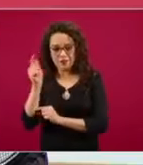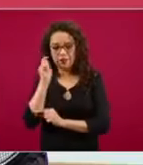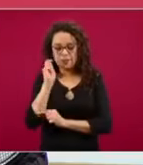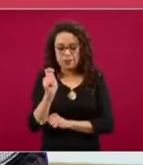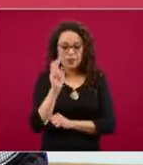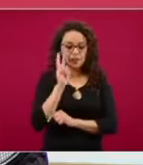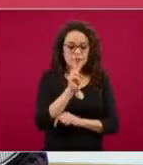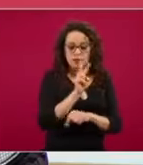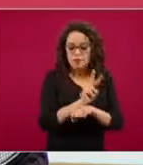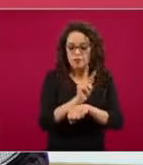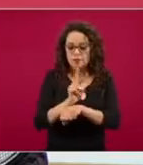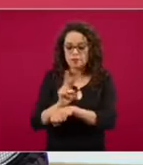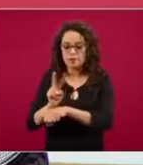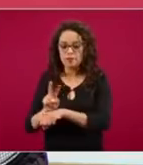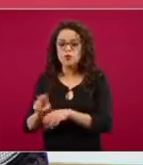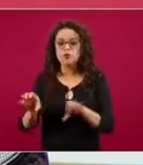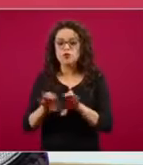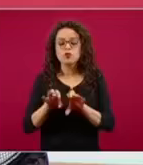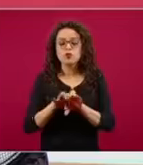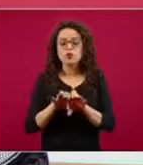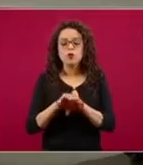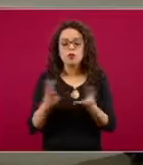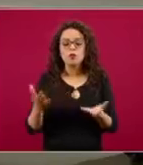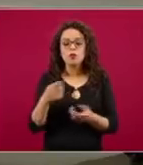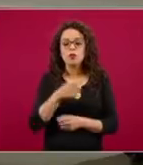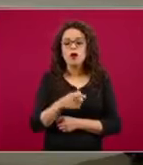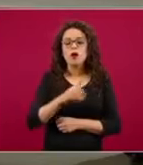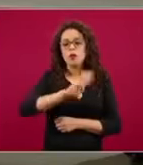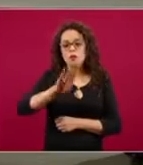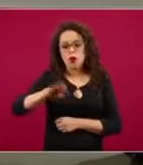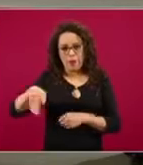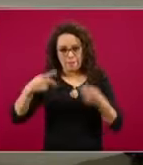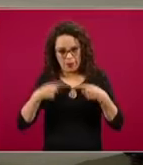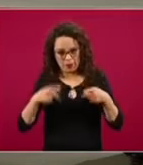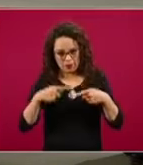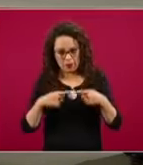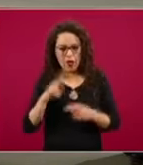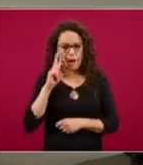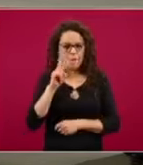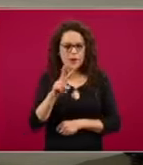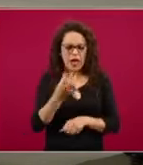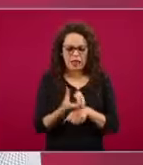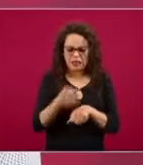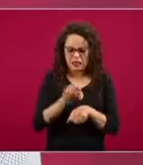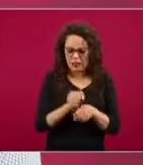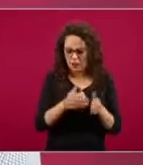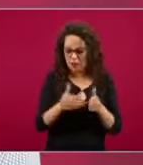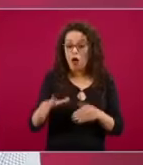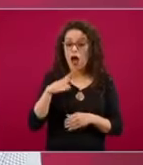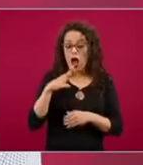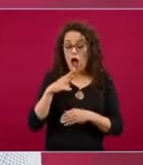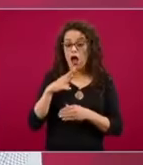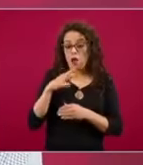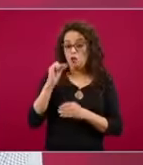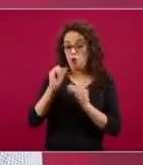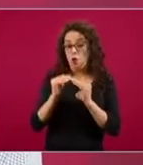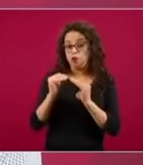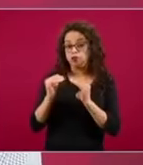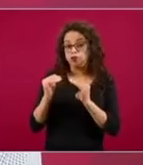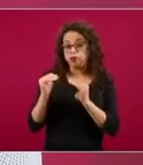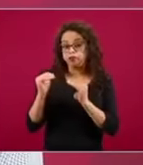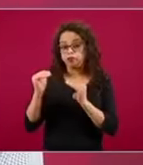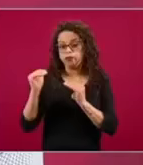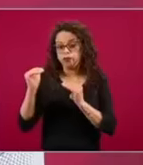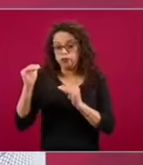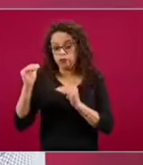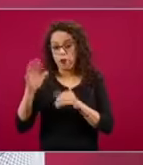el comportamiento de las defunciones, en donde vimos en algunas semanas un incremento de las mismas. Dado que este indicador